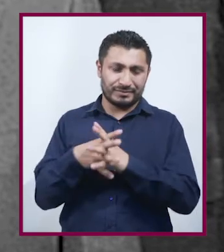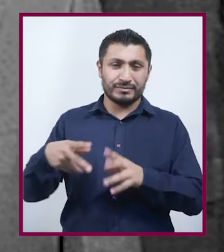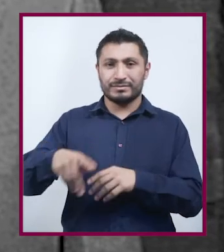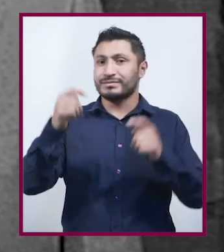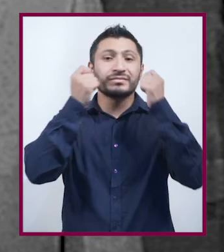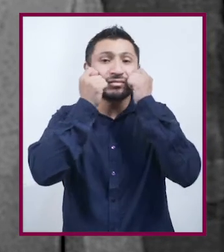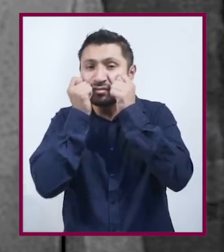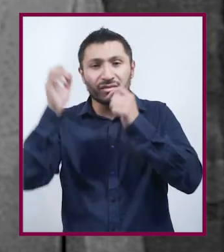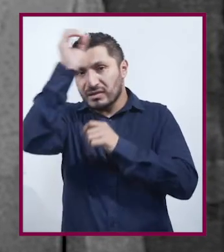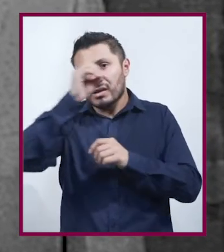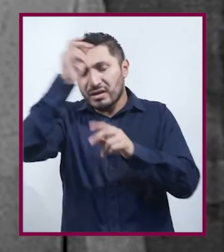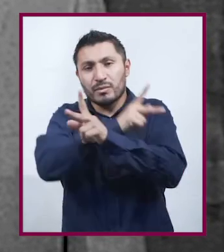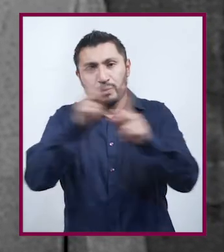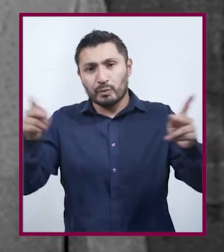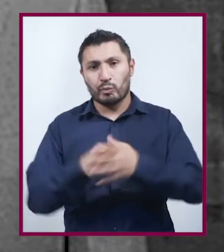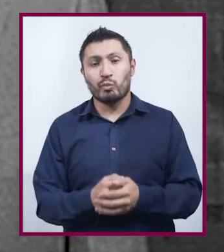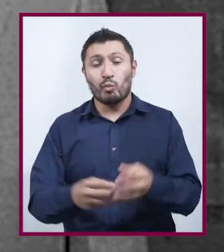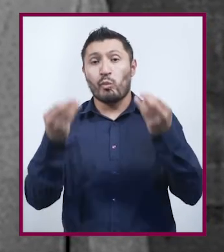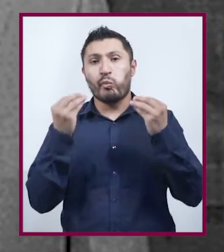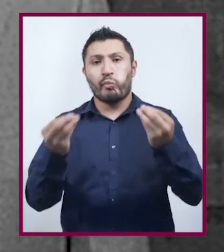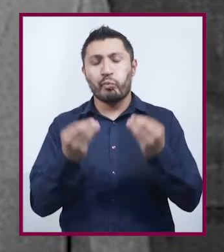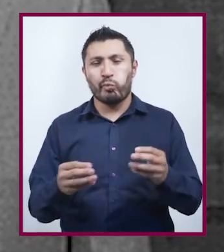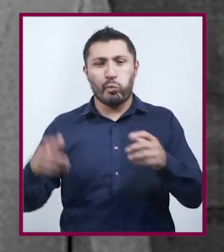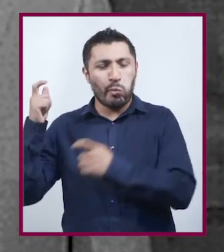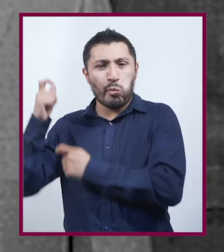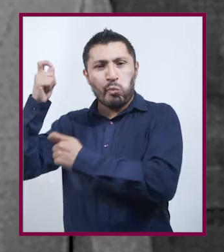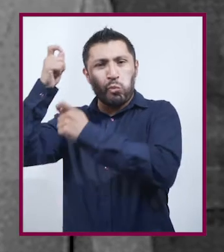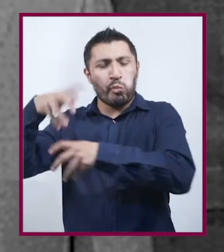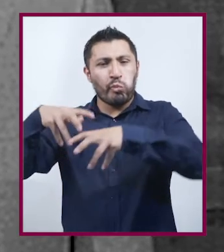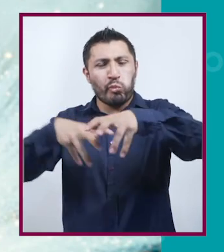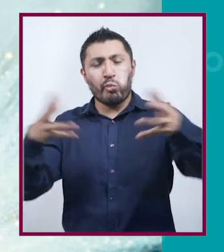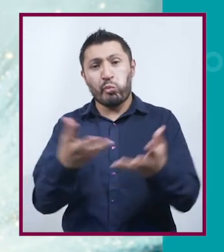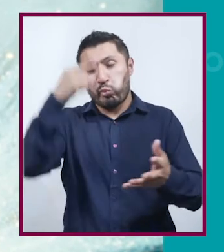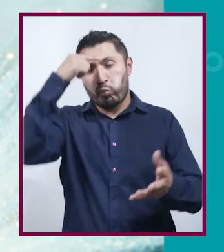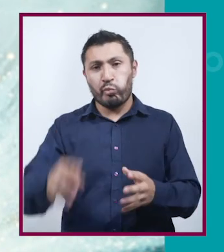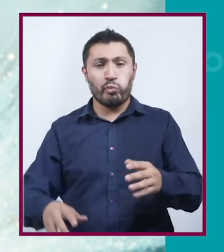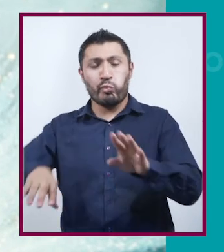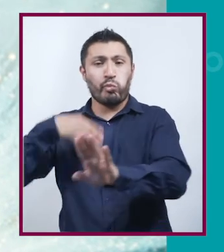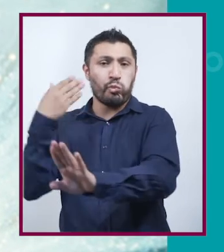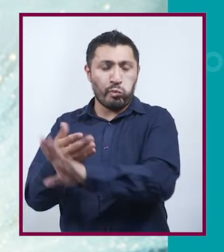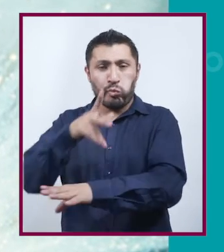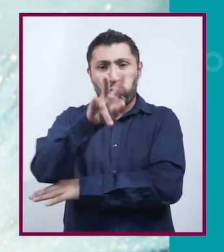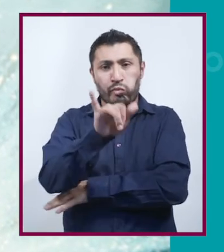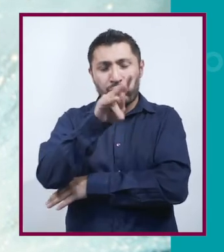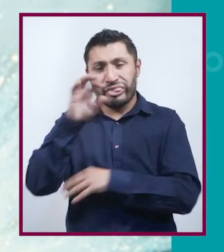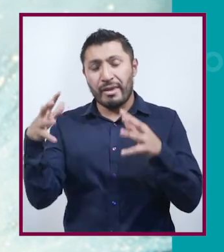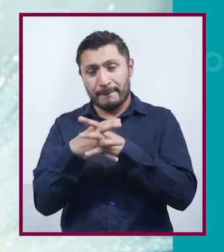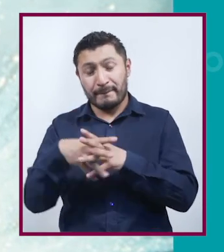sin considerar a la opinión pública. Fueron muchas las manifestaciones que se celebraron para oponerse a la guerra de